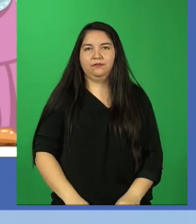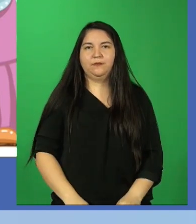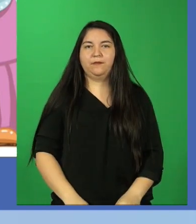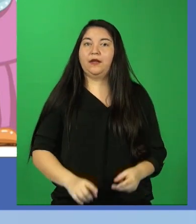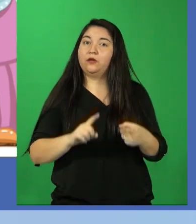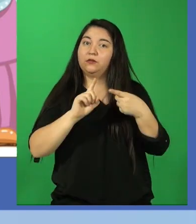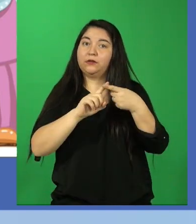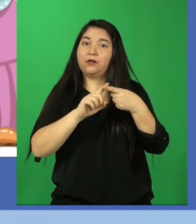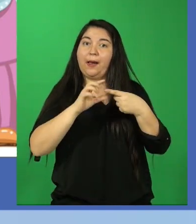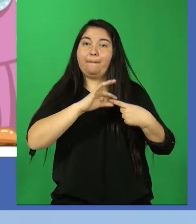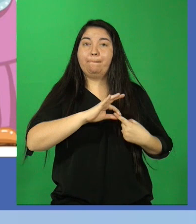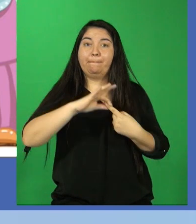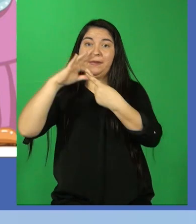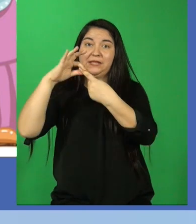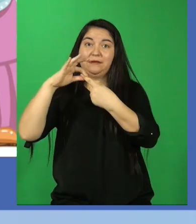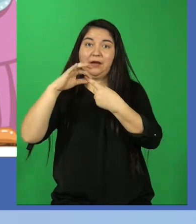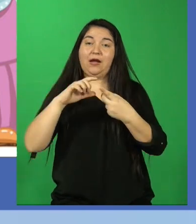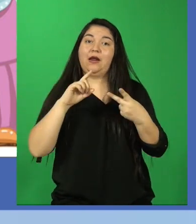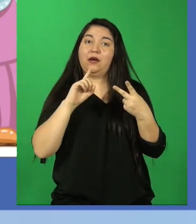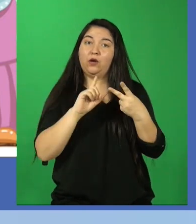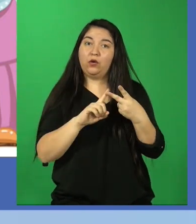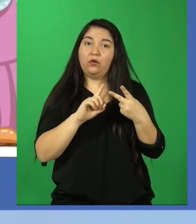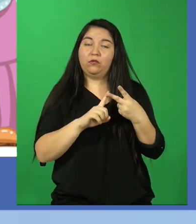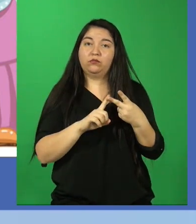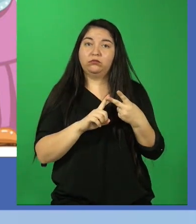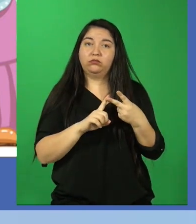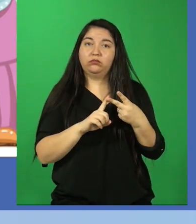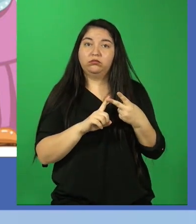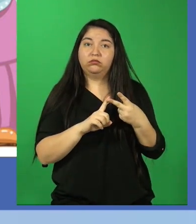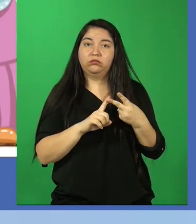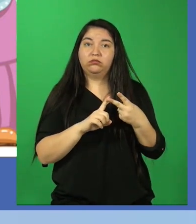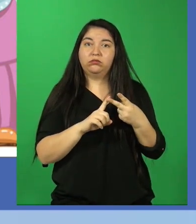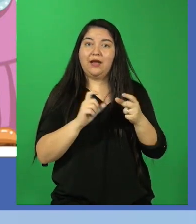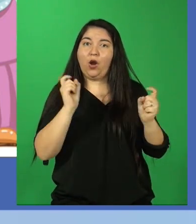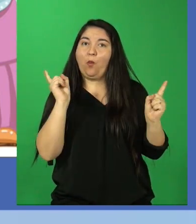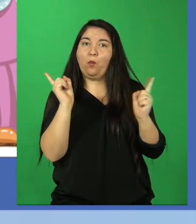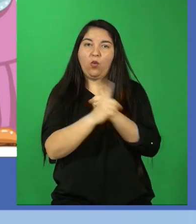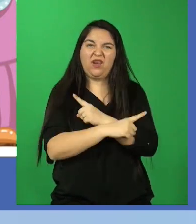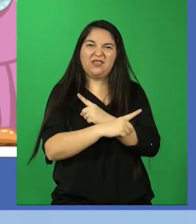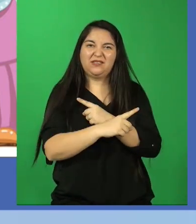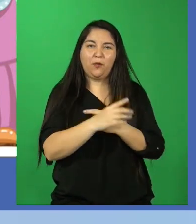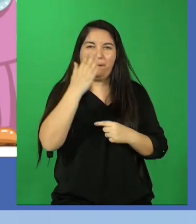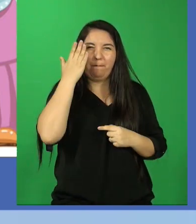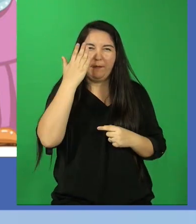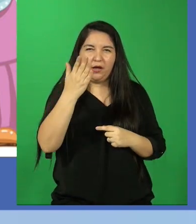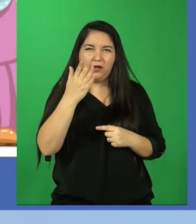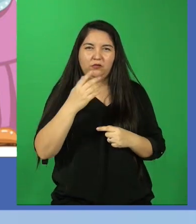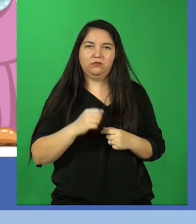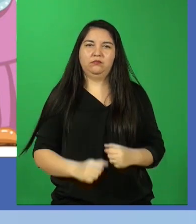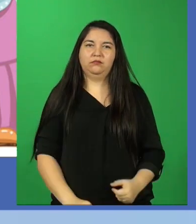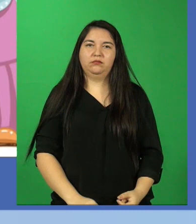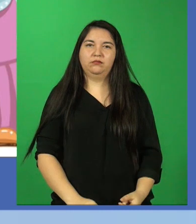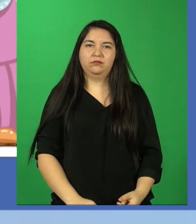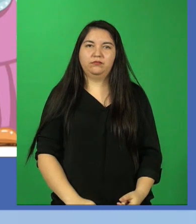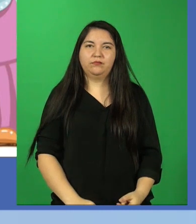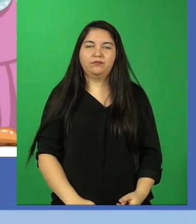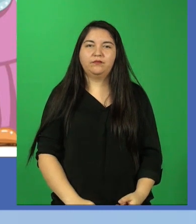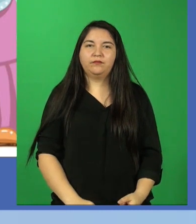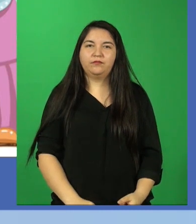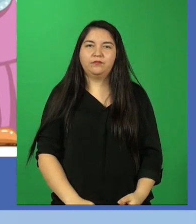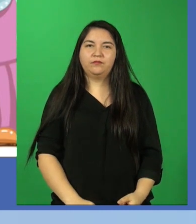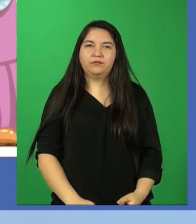personaje principal o protagonista y el antagonista. protagonista. Aquí tenemos,